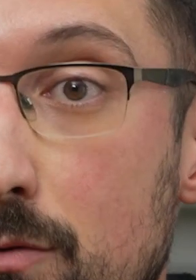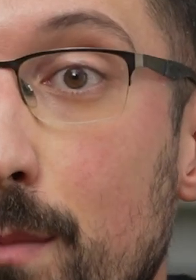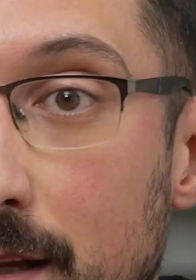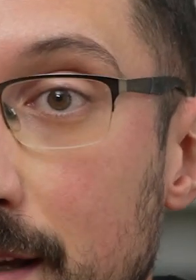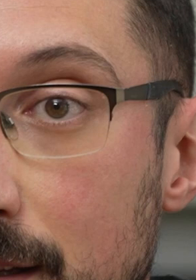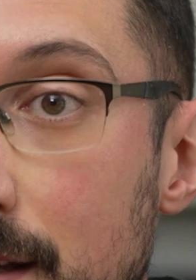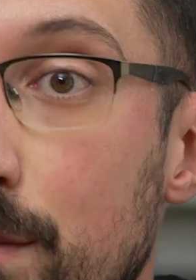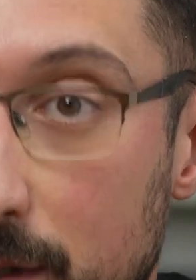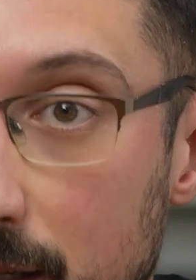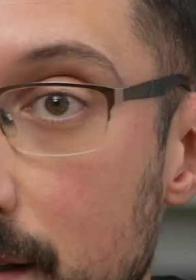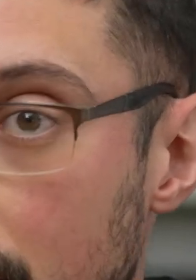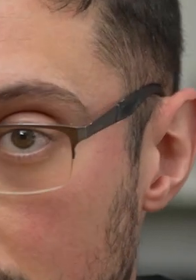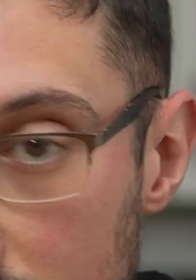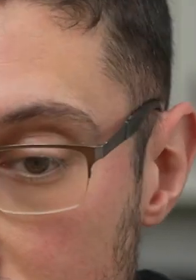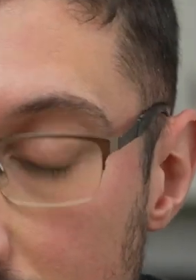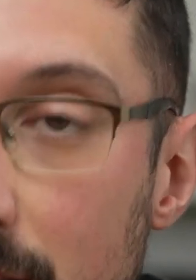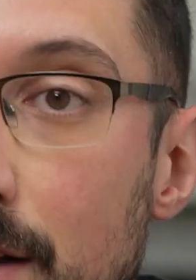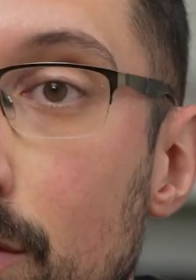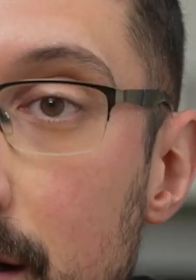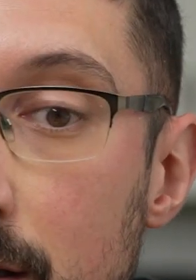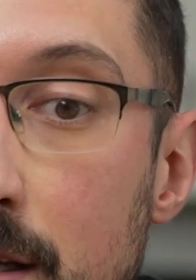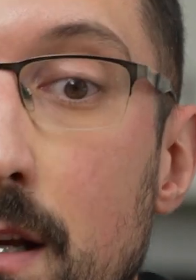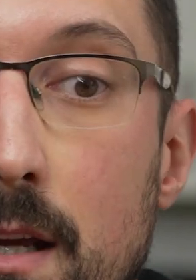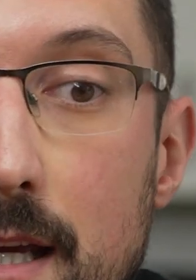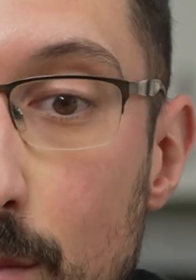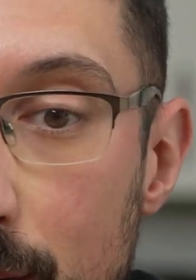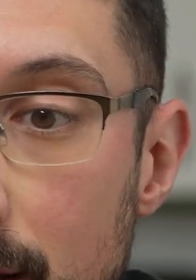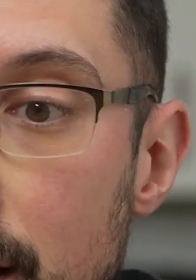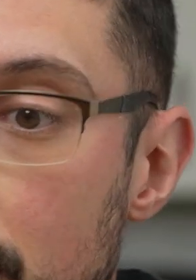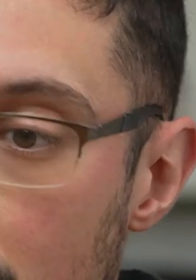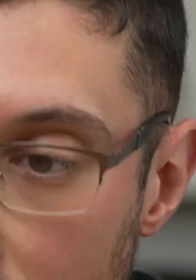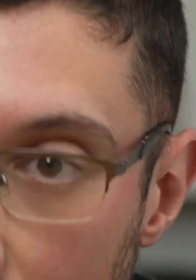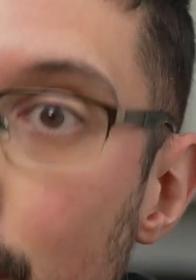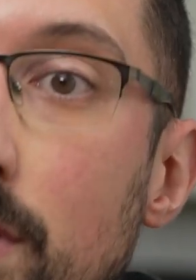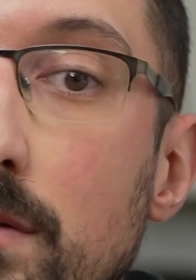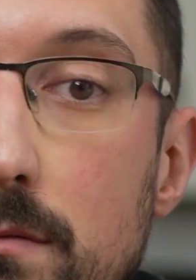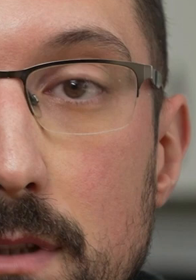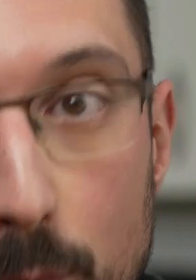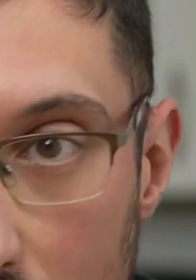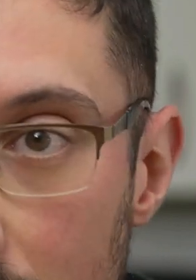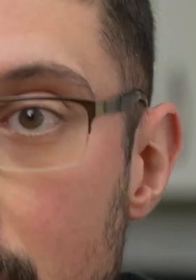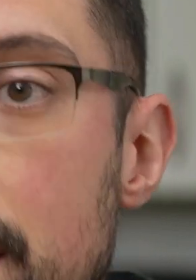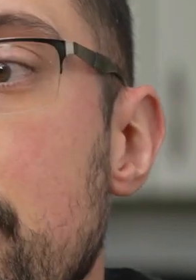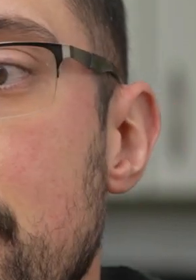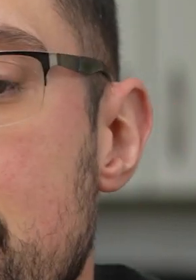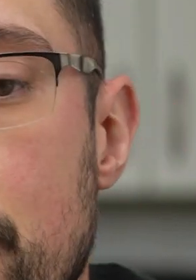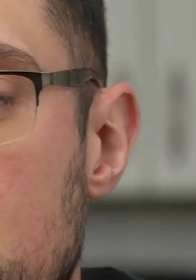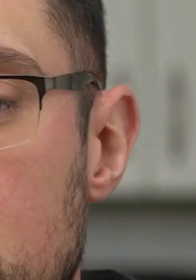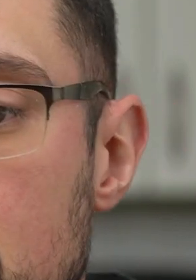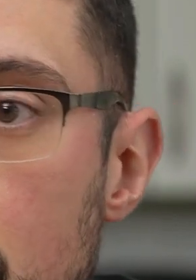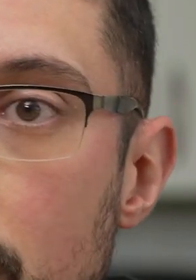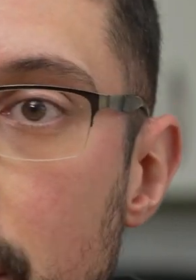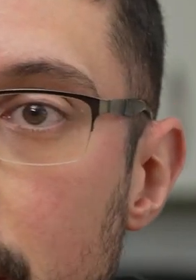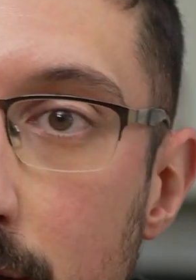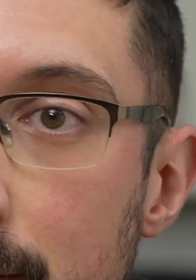nada también es una manera que tiene ella de expresarse de que no quiere. Es simplemente tiempo, tiempo de calidad y